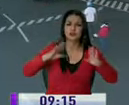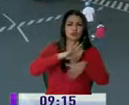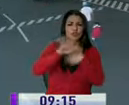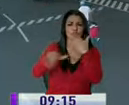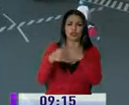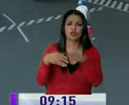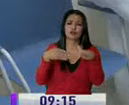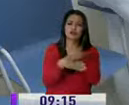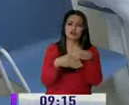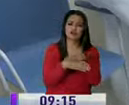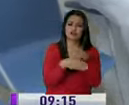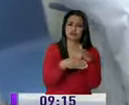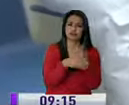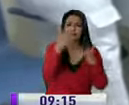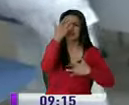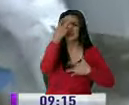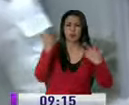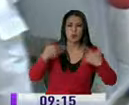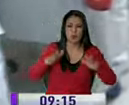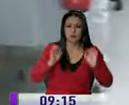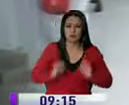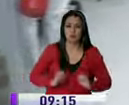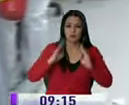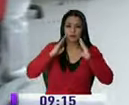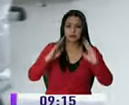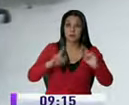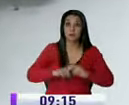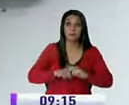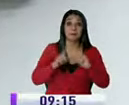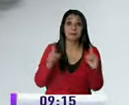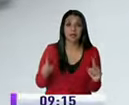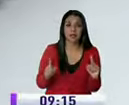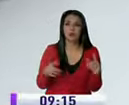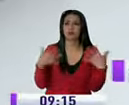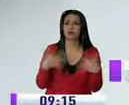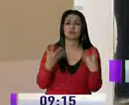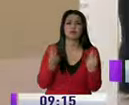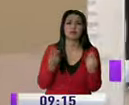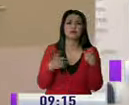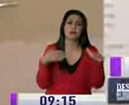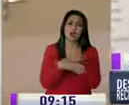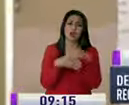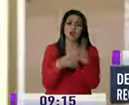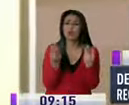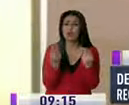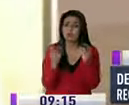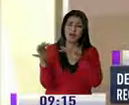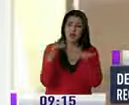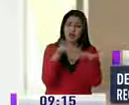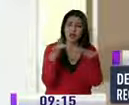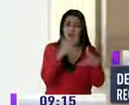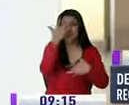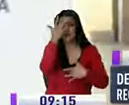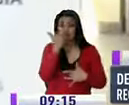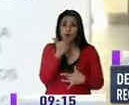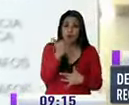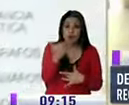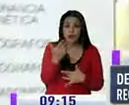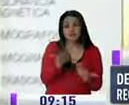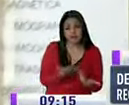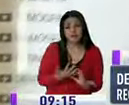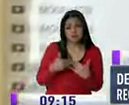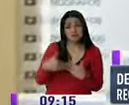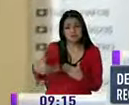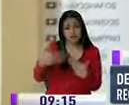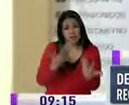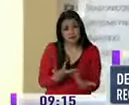los pacientes que presenten cualquier dolencia. Sin embargo, frente a la gran demanda de personas que llegan con cuadros que tranquilamente pueden